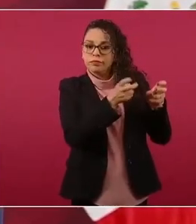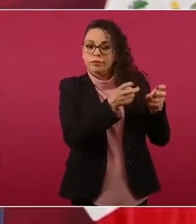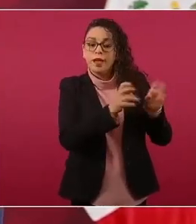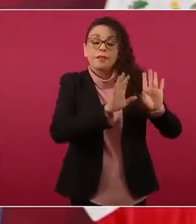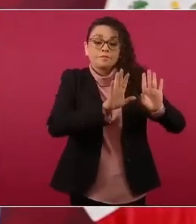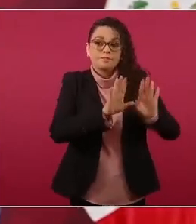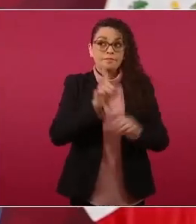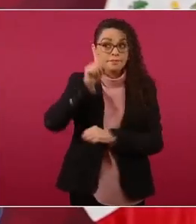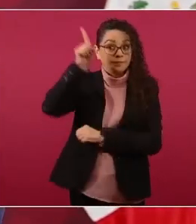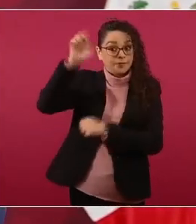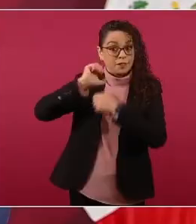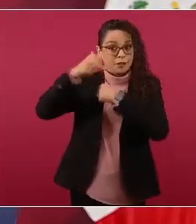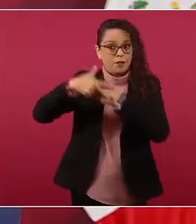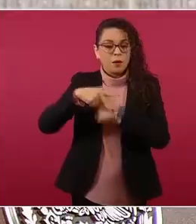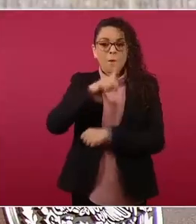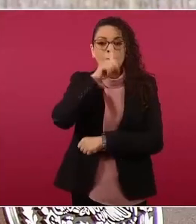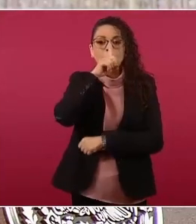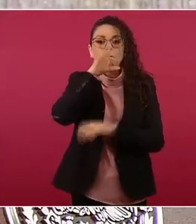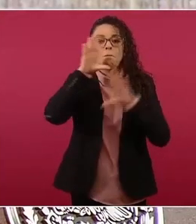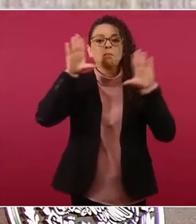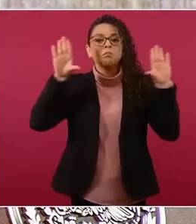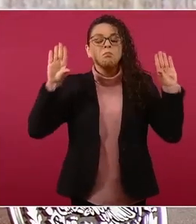callaron como momias.